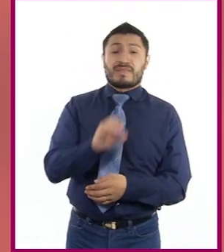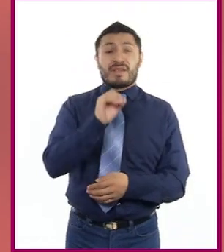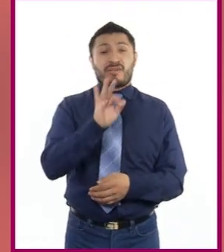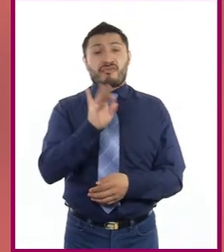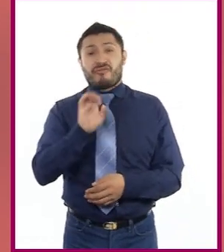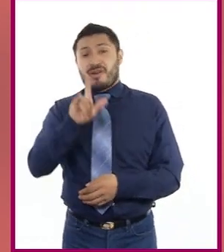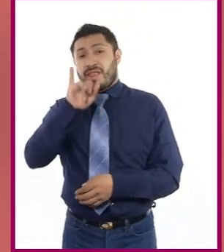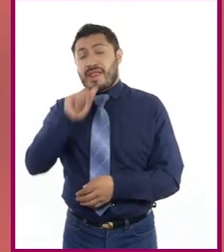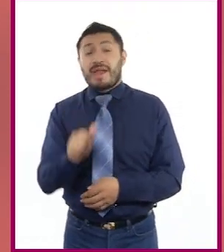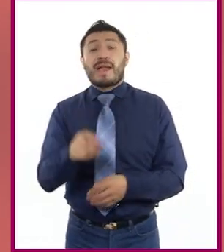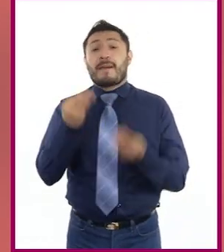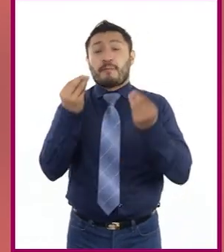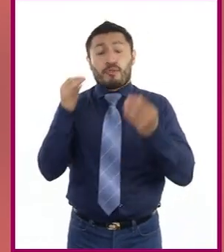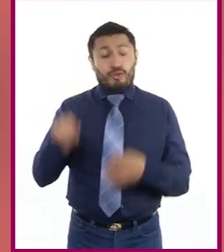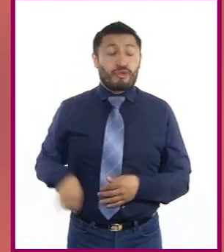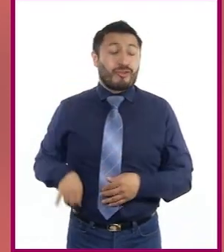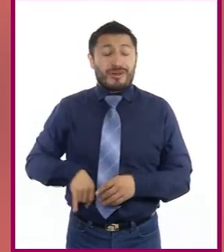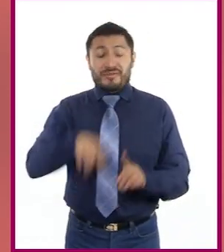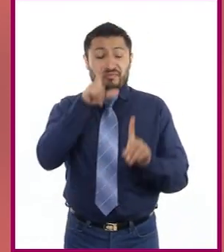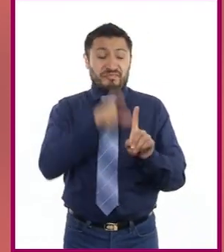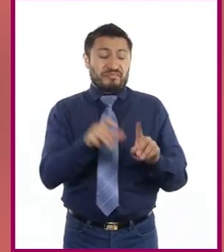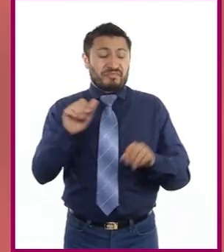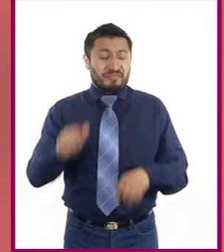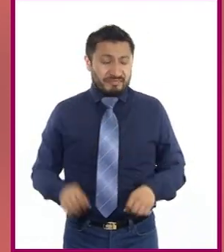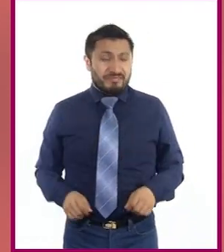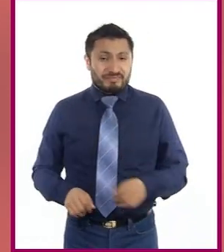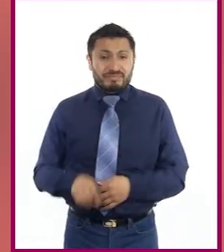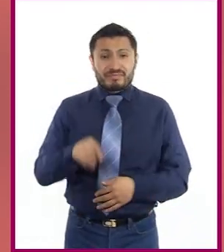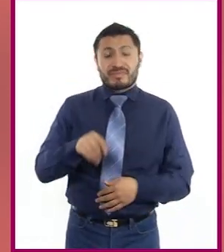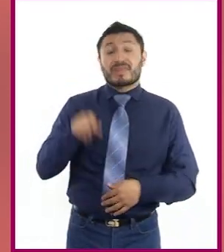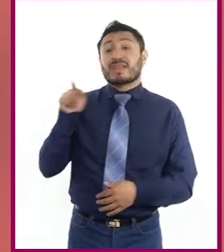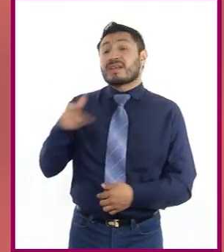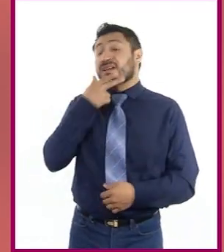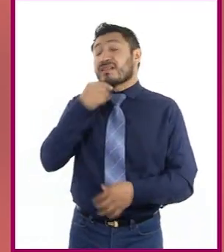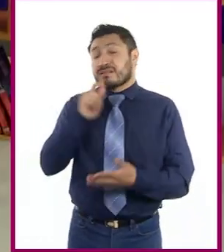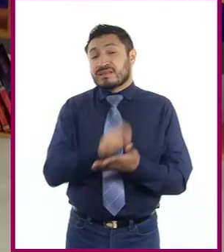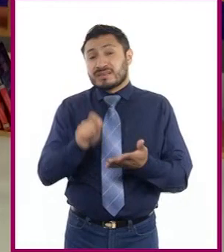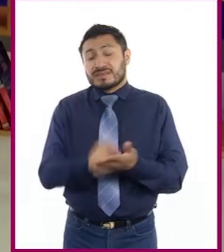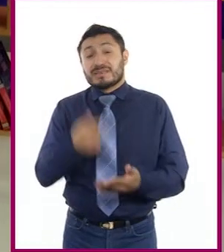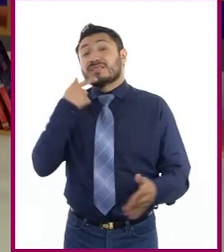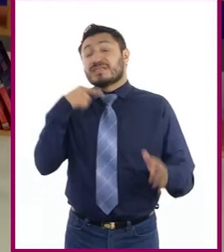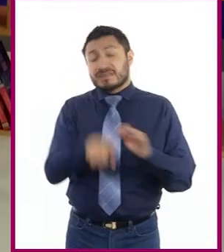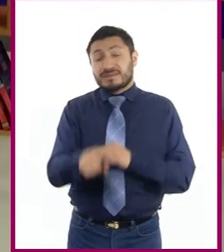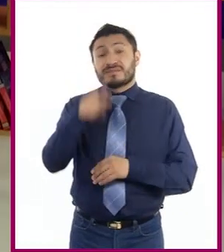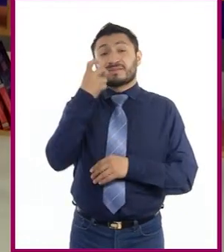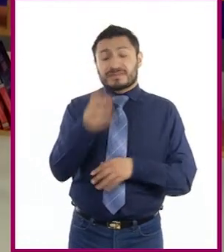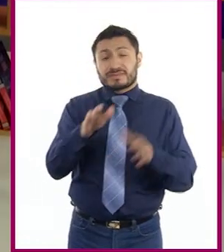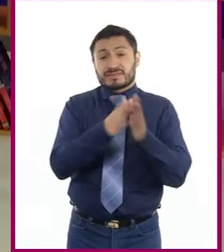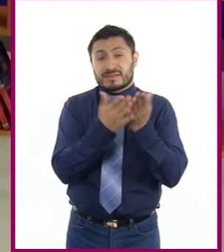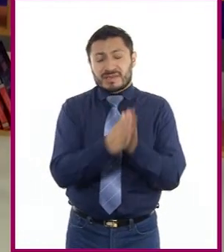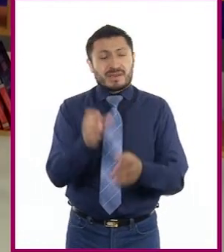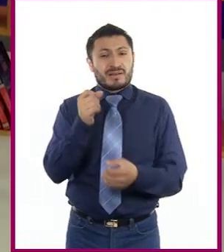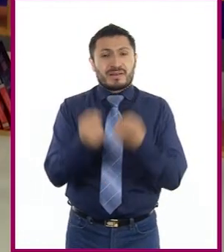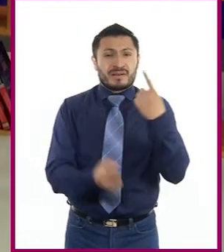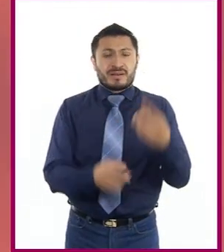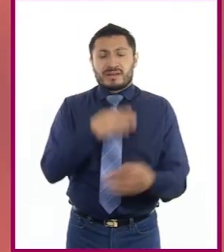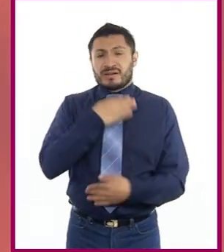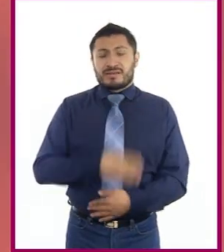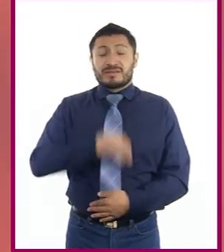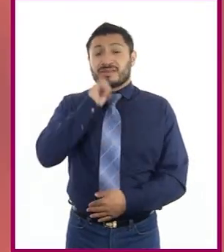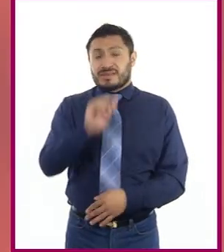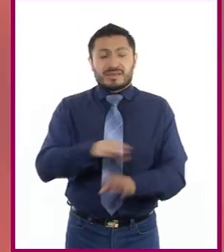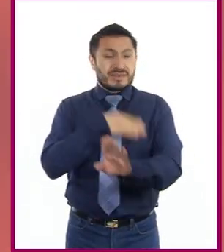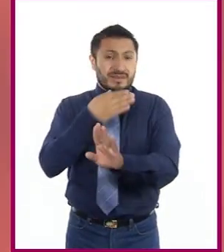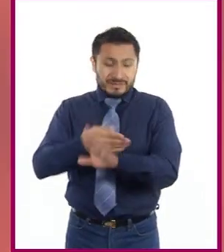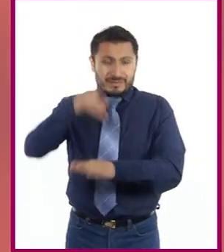es un personaje muy interesante. Shakespeare denuncia a través de esta obra algunas injusticias que se cometían contra las